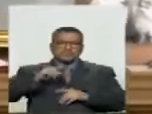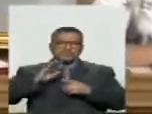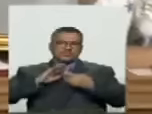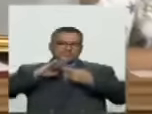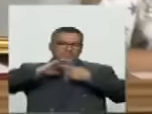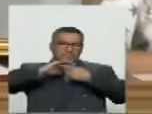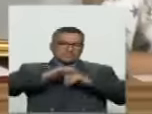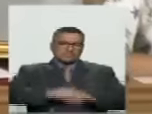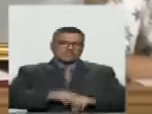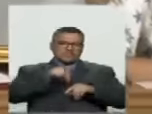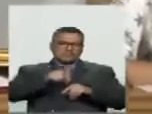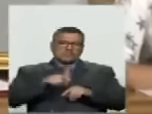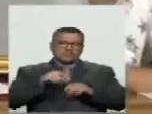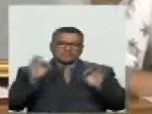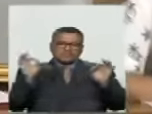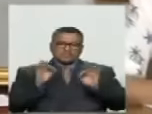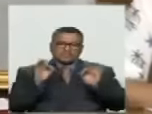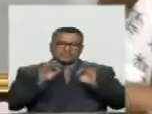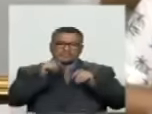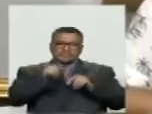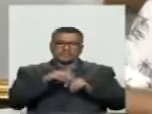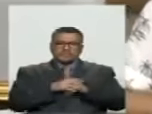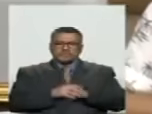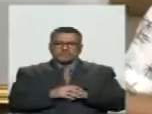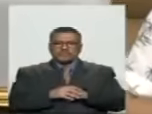oprimidos y opresores, sino que